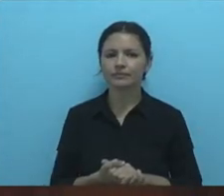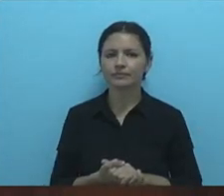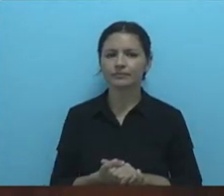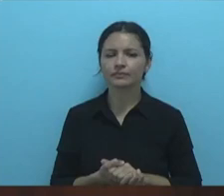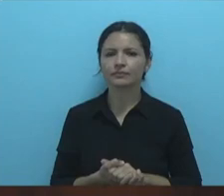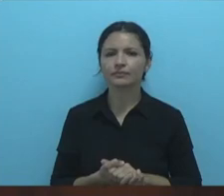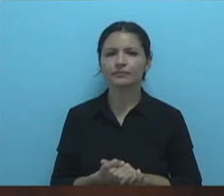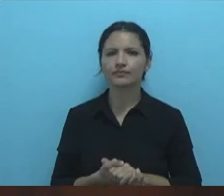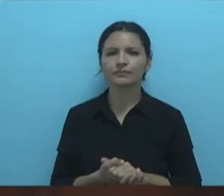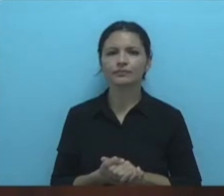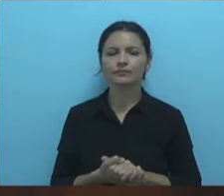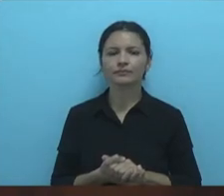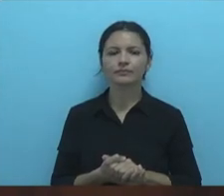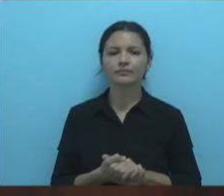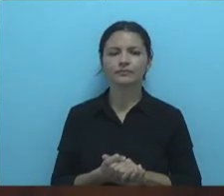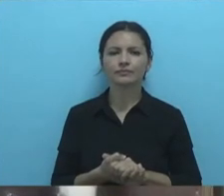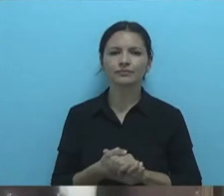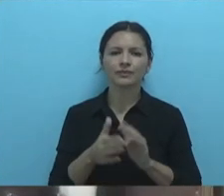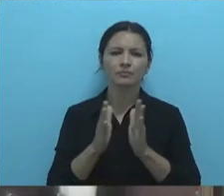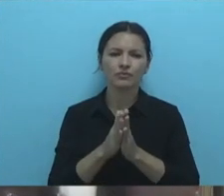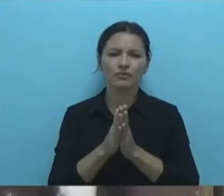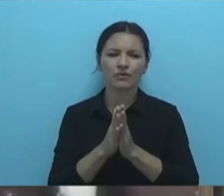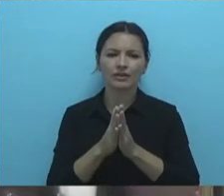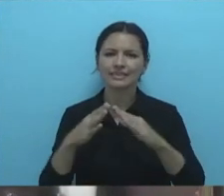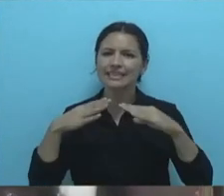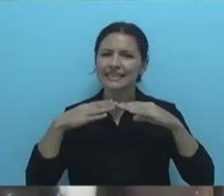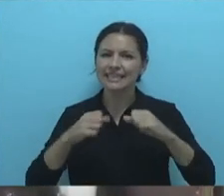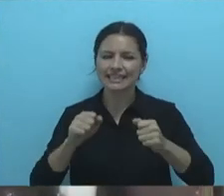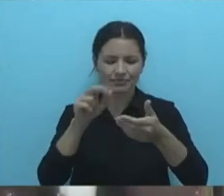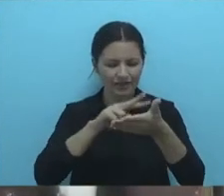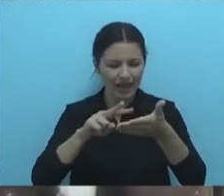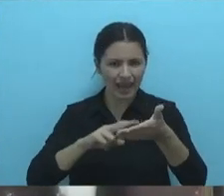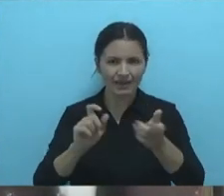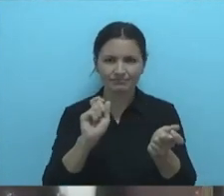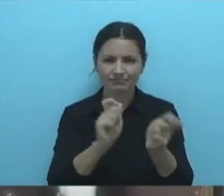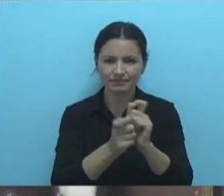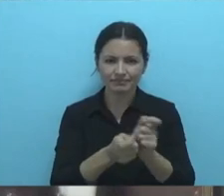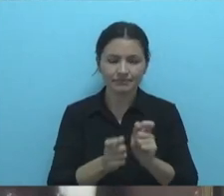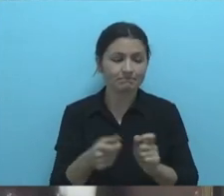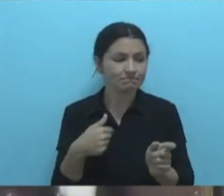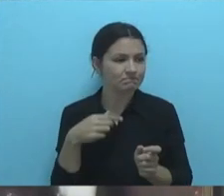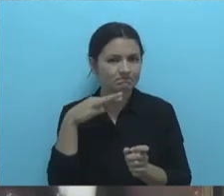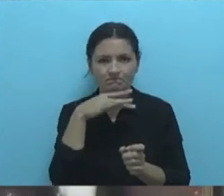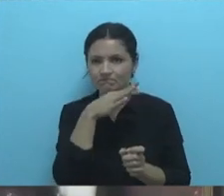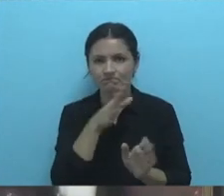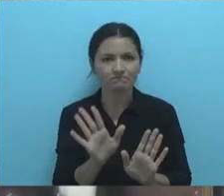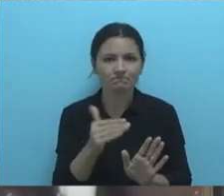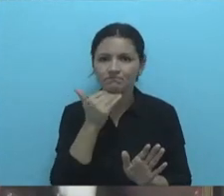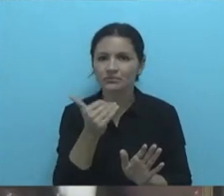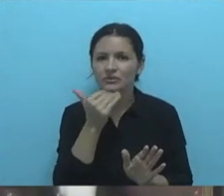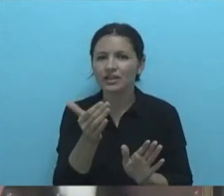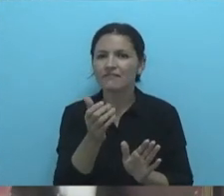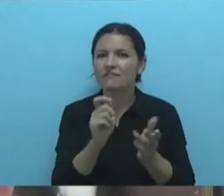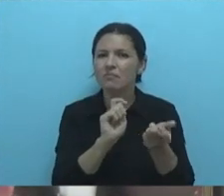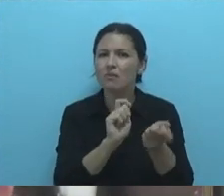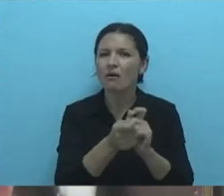sí presidente sí es posible que se lea por secretaría la modificación del veto Porque no tenemos conocimiento de las